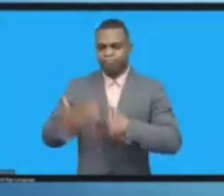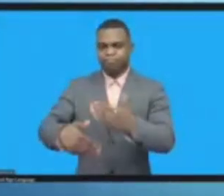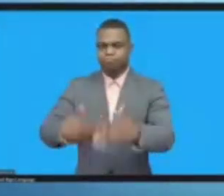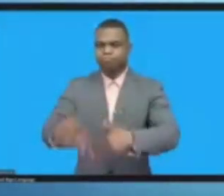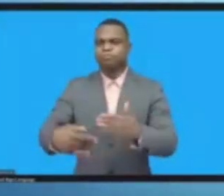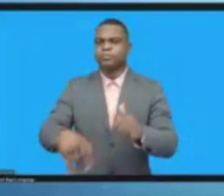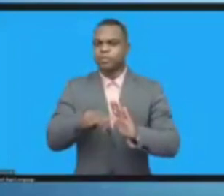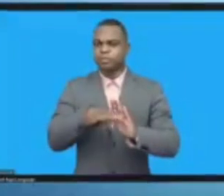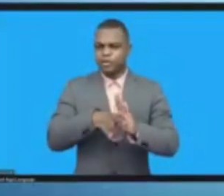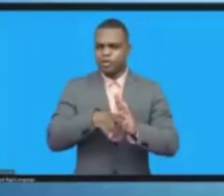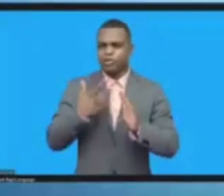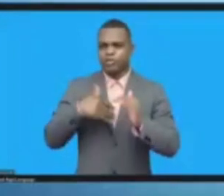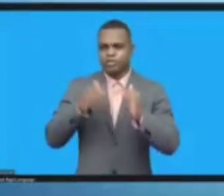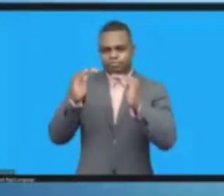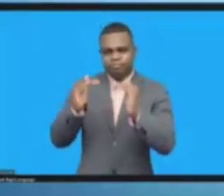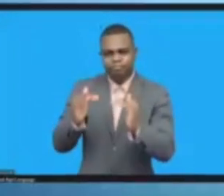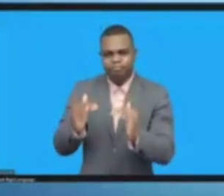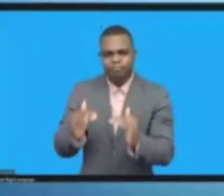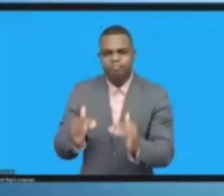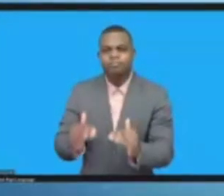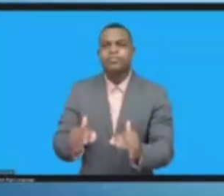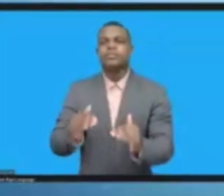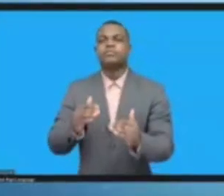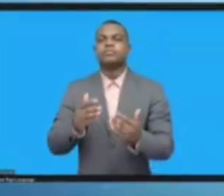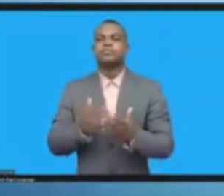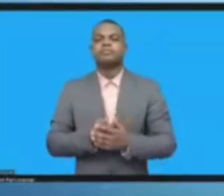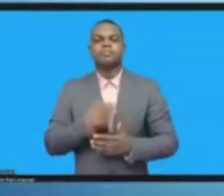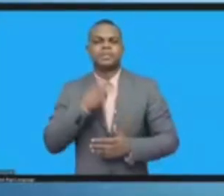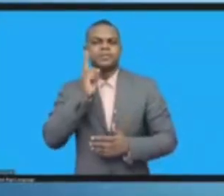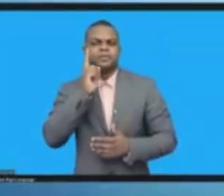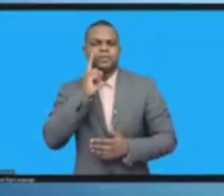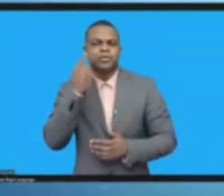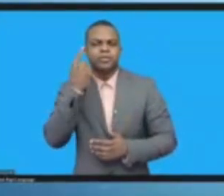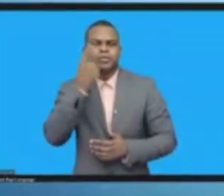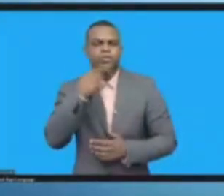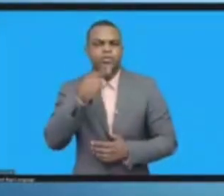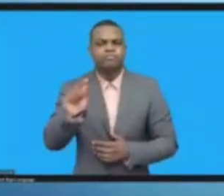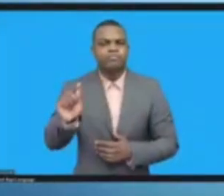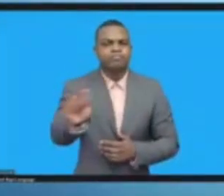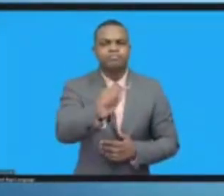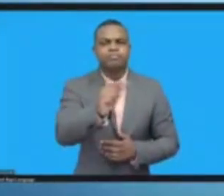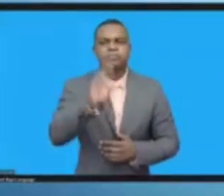de aquí en adelante Muchas gracias y que tengan un muy buen día